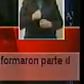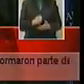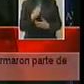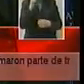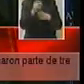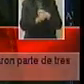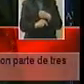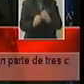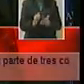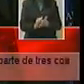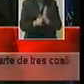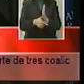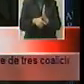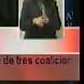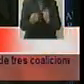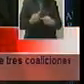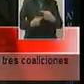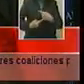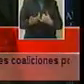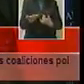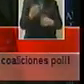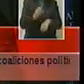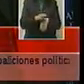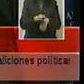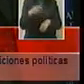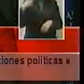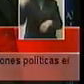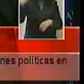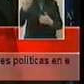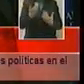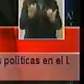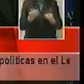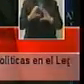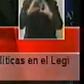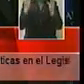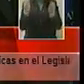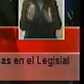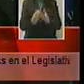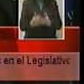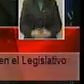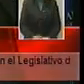Policía Nacional, y que luego vengan acá a pedir consensos políticos en el Congreso de la República.